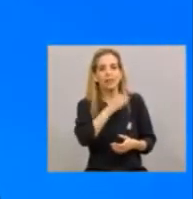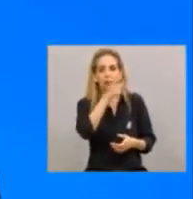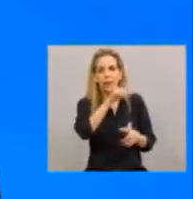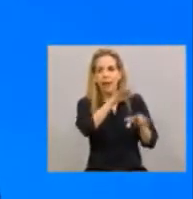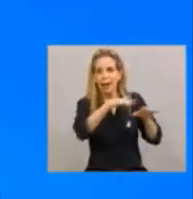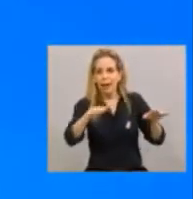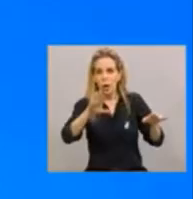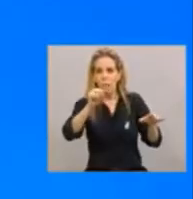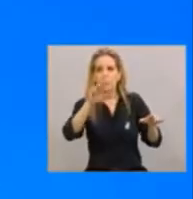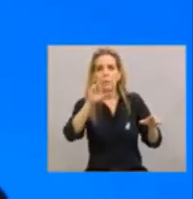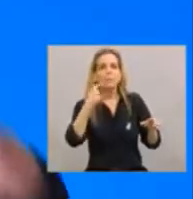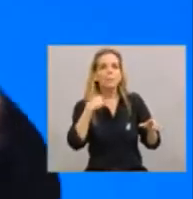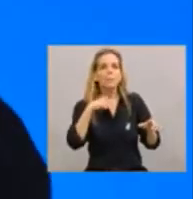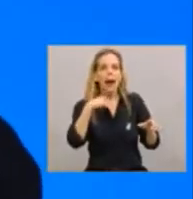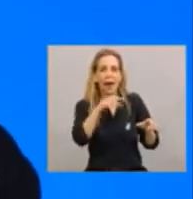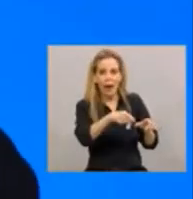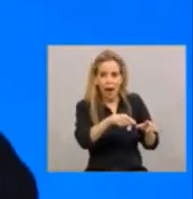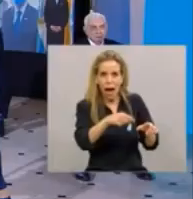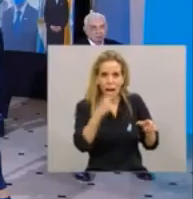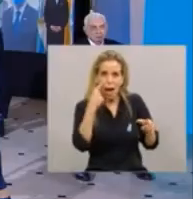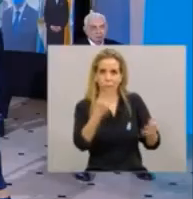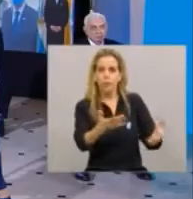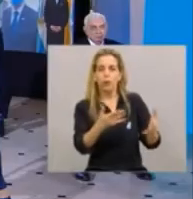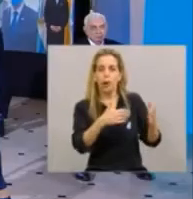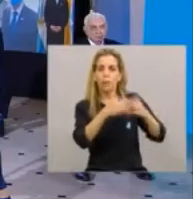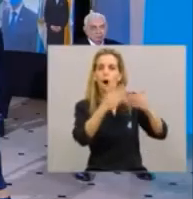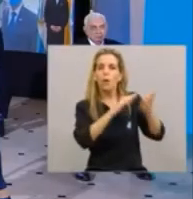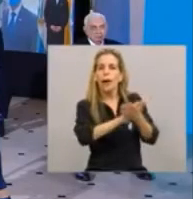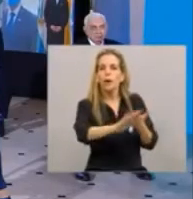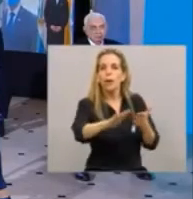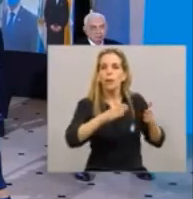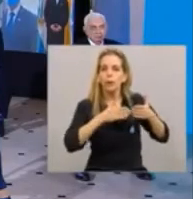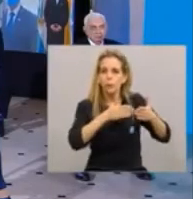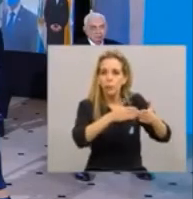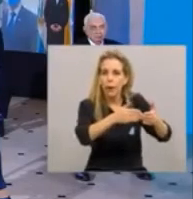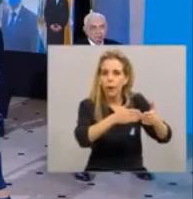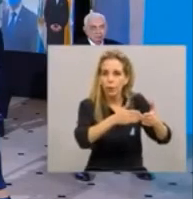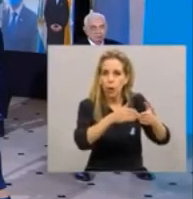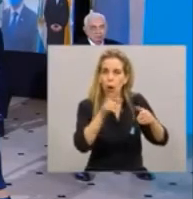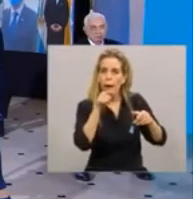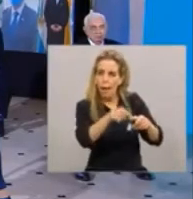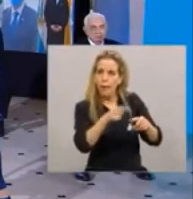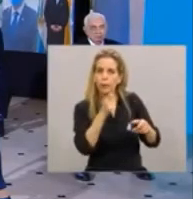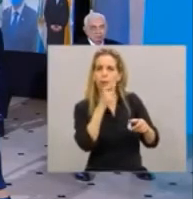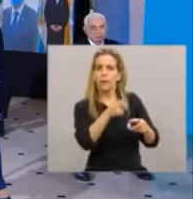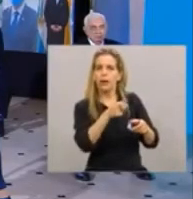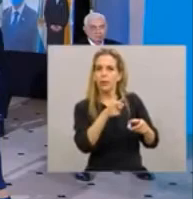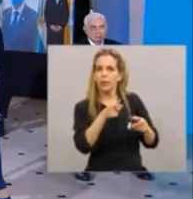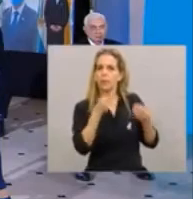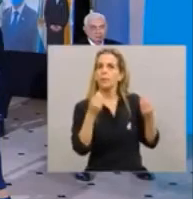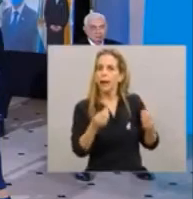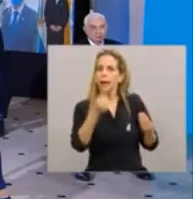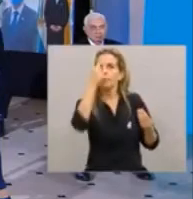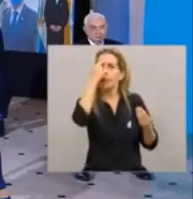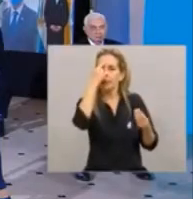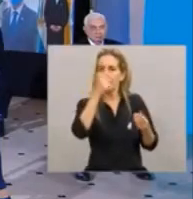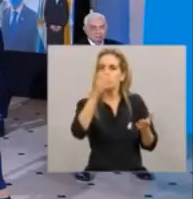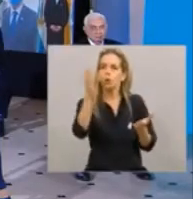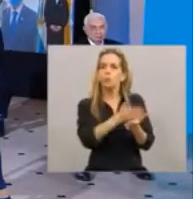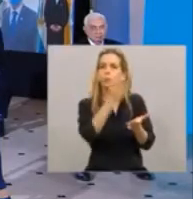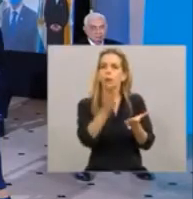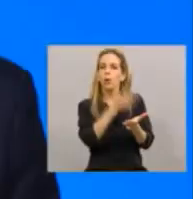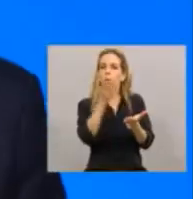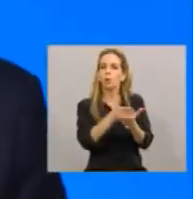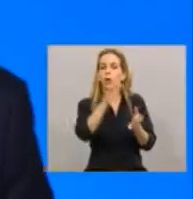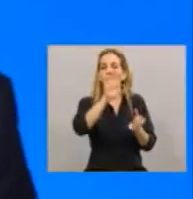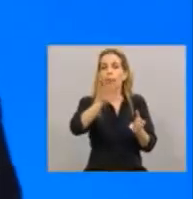paraná pensaba que de ese modo estaba facilitando que toda la producción del norte salga sin tener que llegar